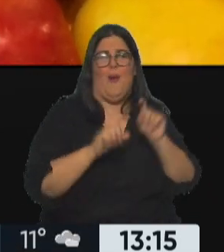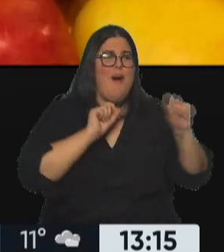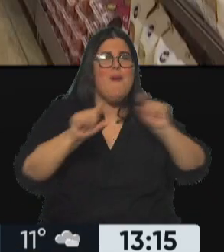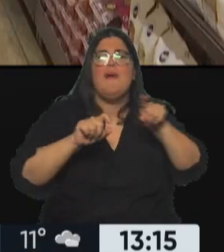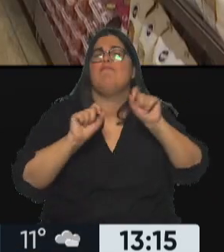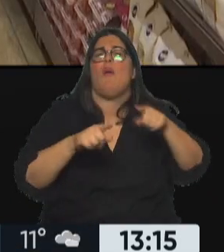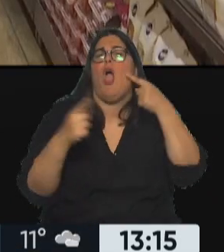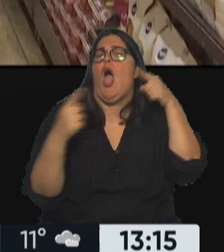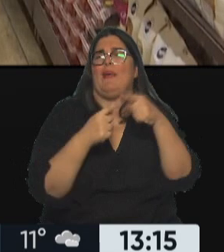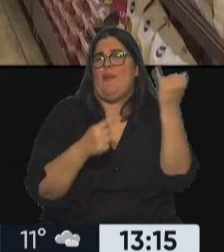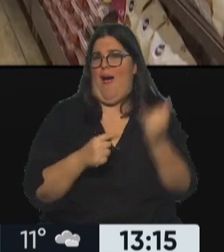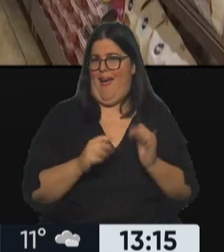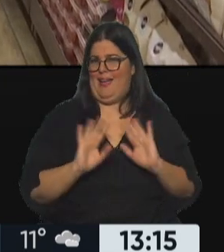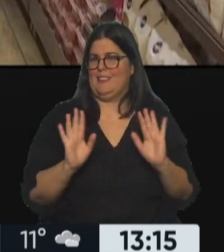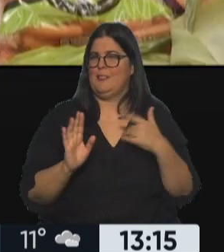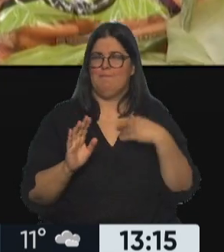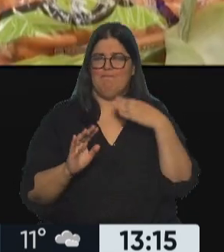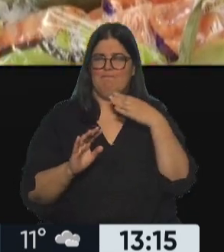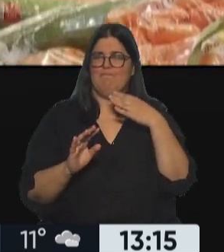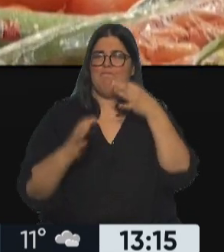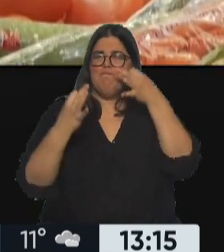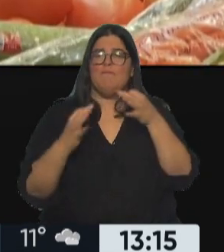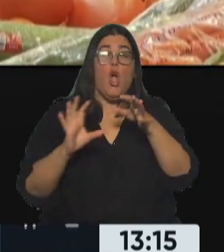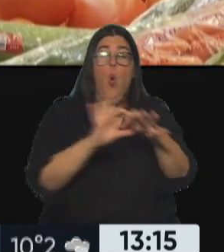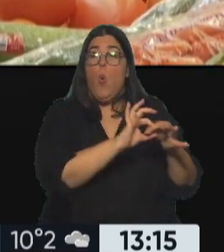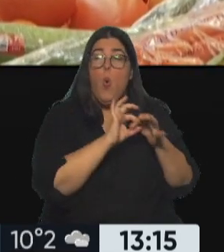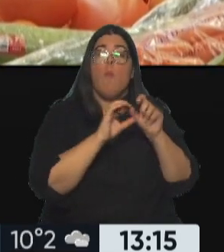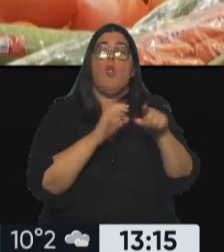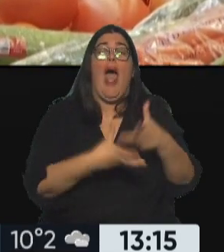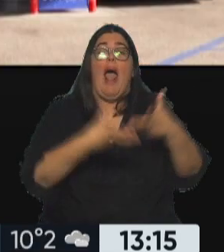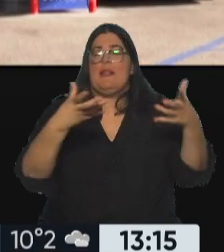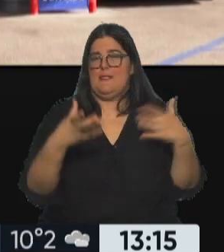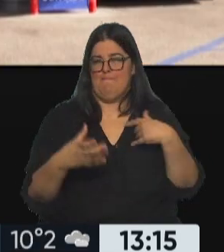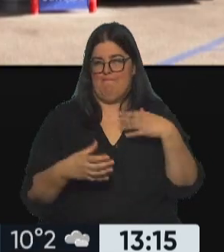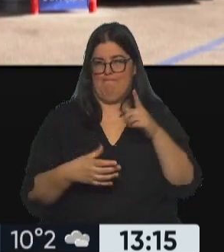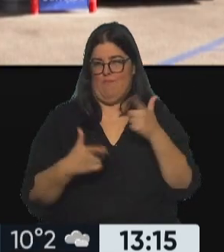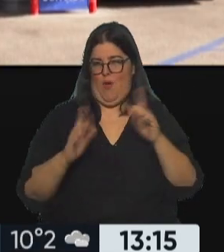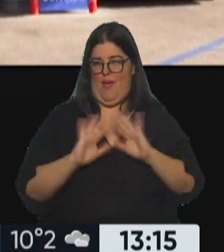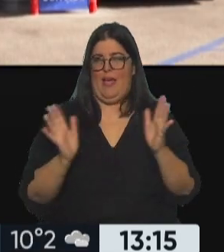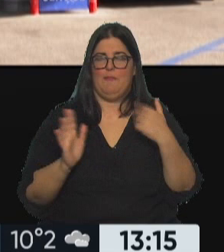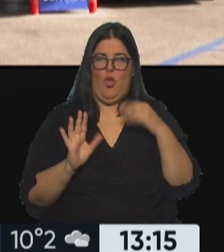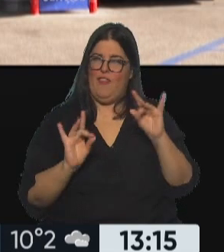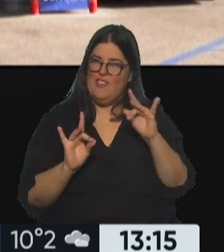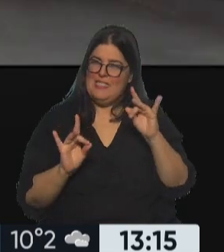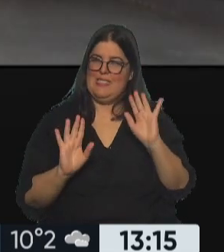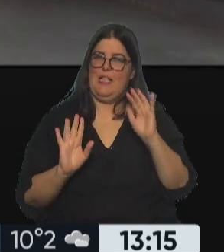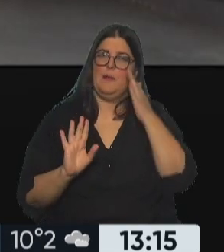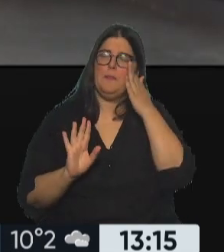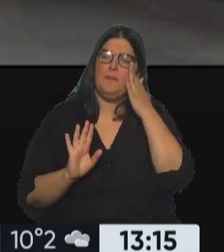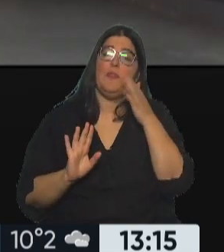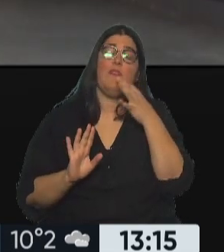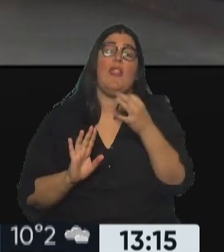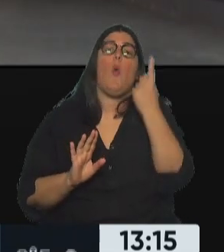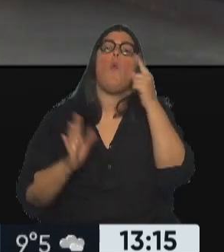difícil encontrar una explicación de carácter colectivo. Hay mínimos común denominadores que los agrupan a todos. Diría que en este caso